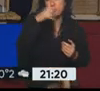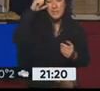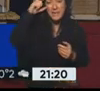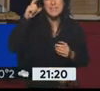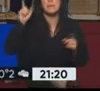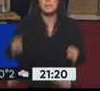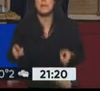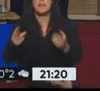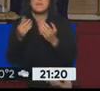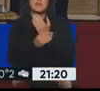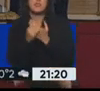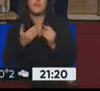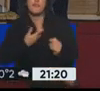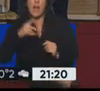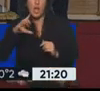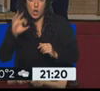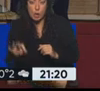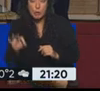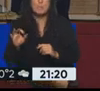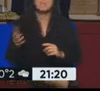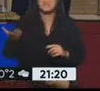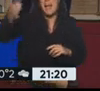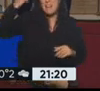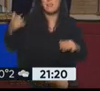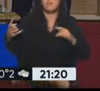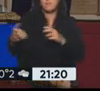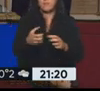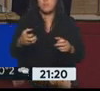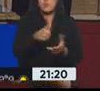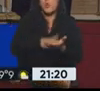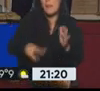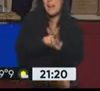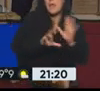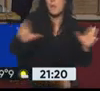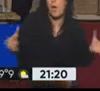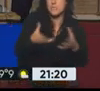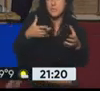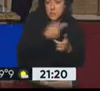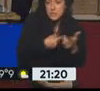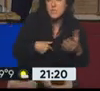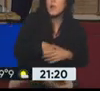Interior Guillermo Franco en lo que fue las tratativas de la ley base. Se intentó llegar a un